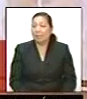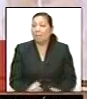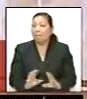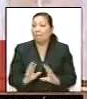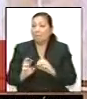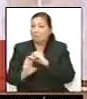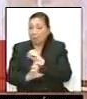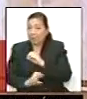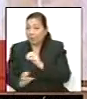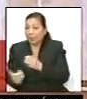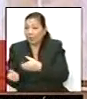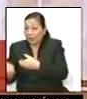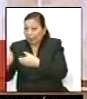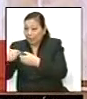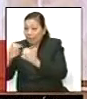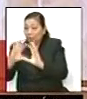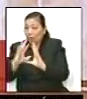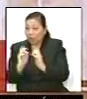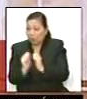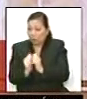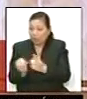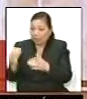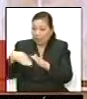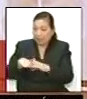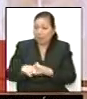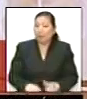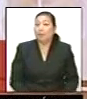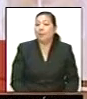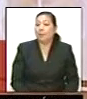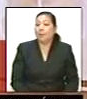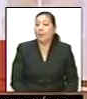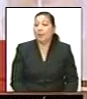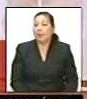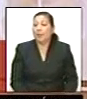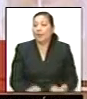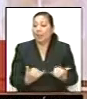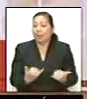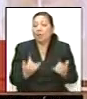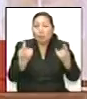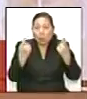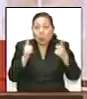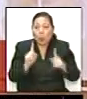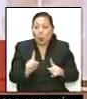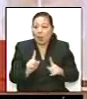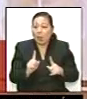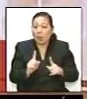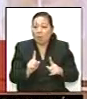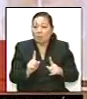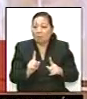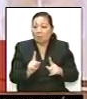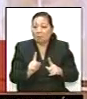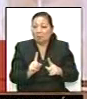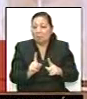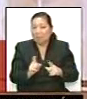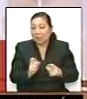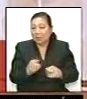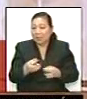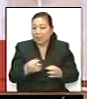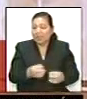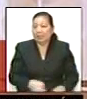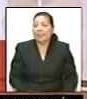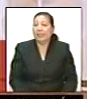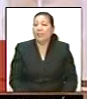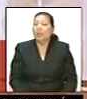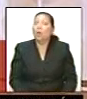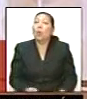asociados con la Alianza del Pacífico. Es un acuerdo, puede confundir un poco que estemos negociando